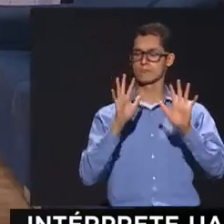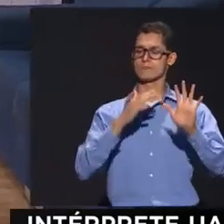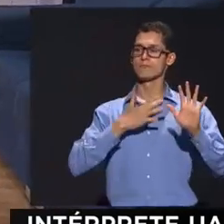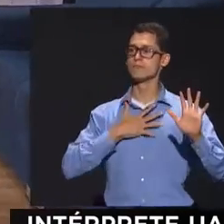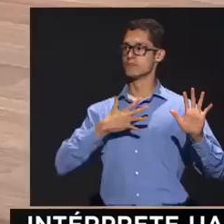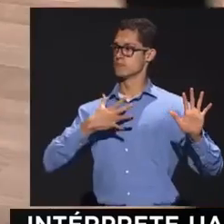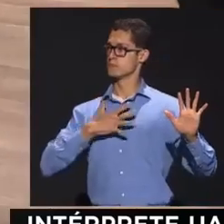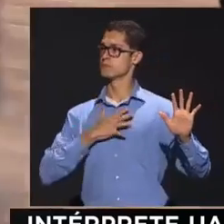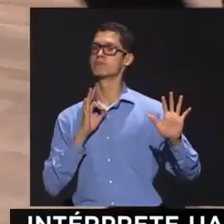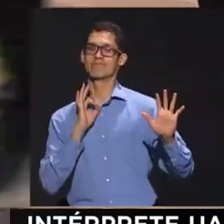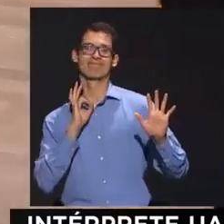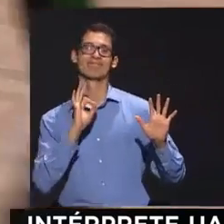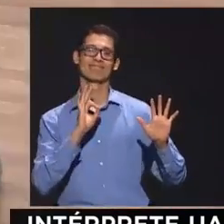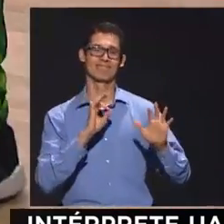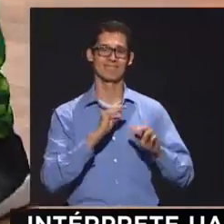hoy